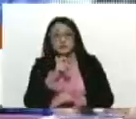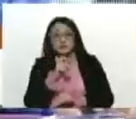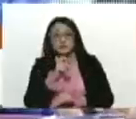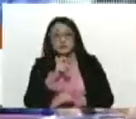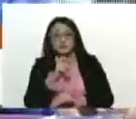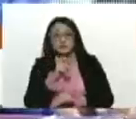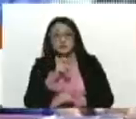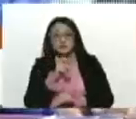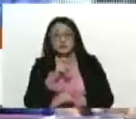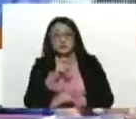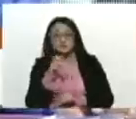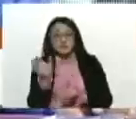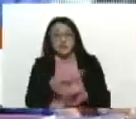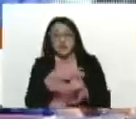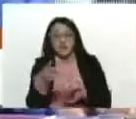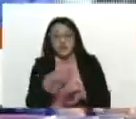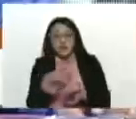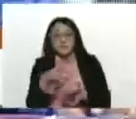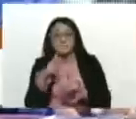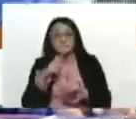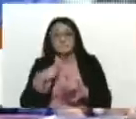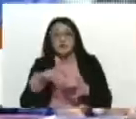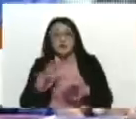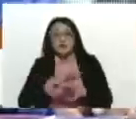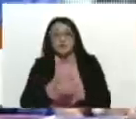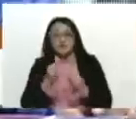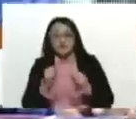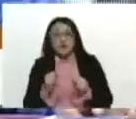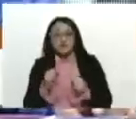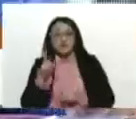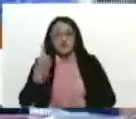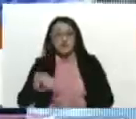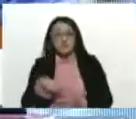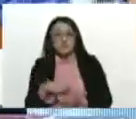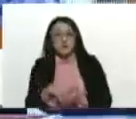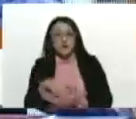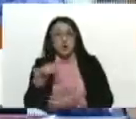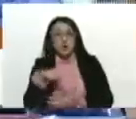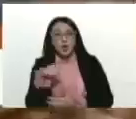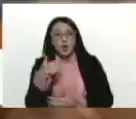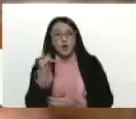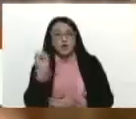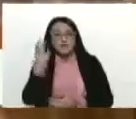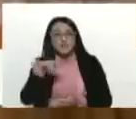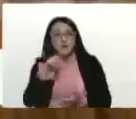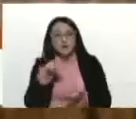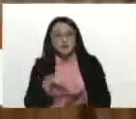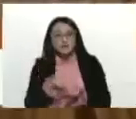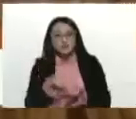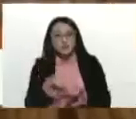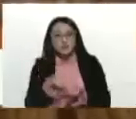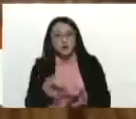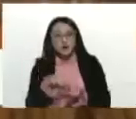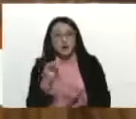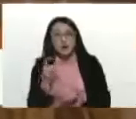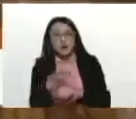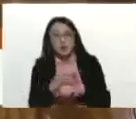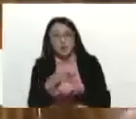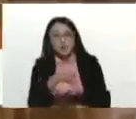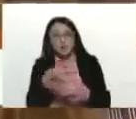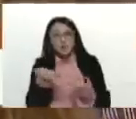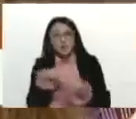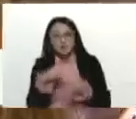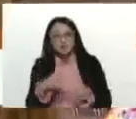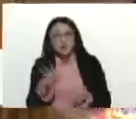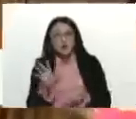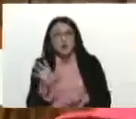golpeado pero no ha dado fuerza también hoy día tenemos una asamblea nacional tenemos un gobierno revolucionario